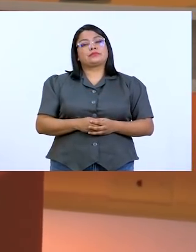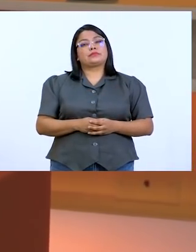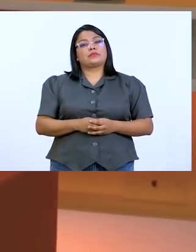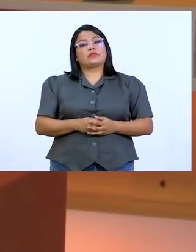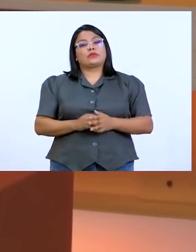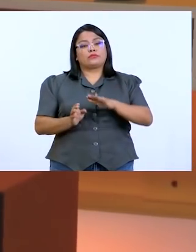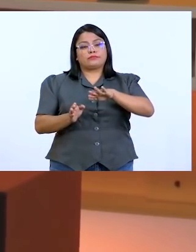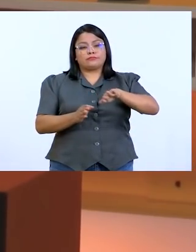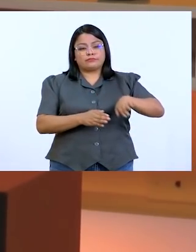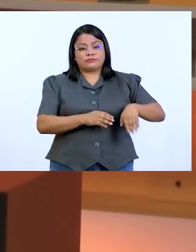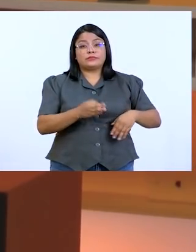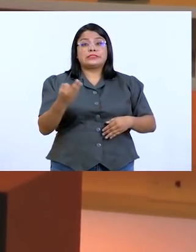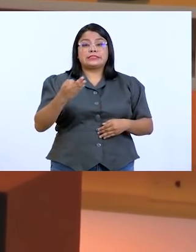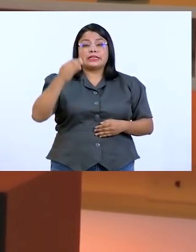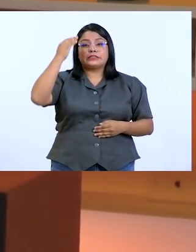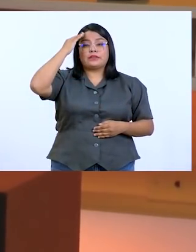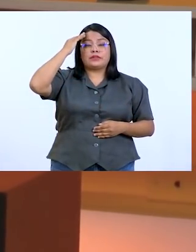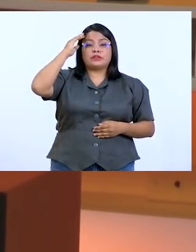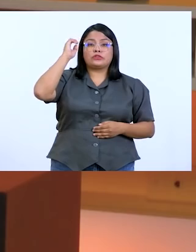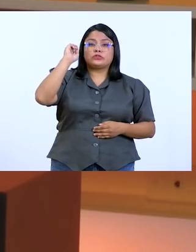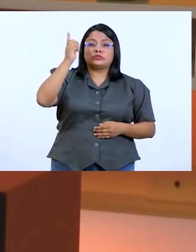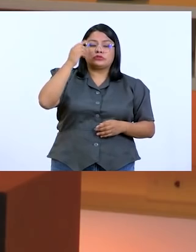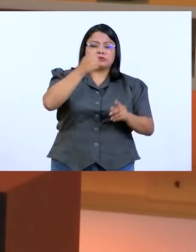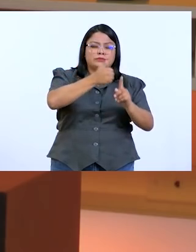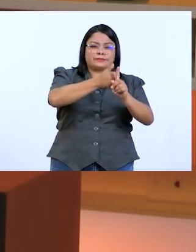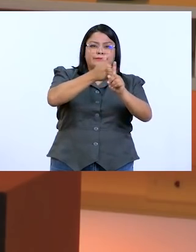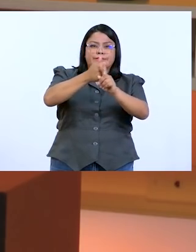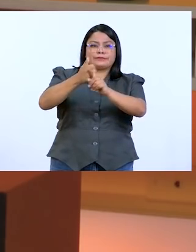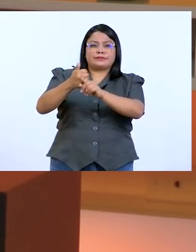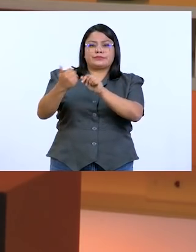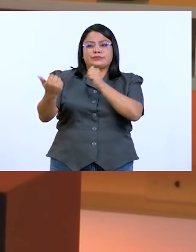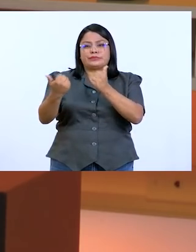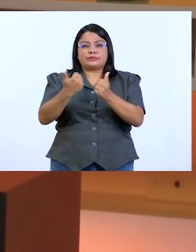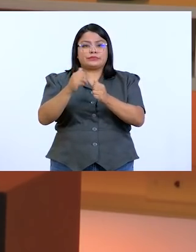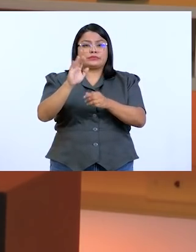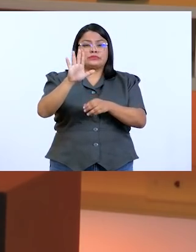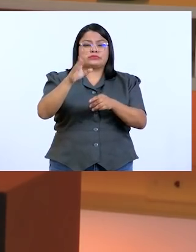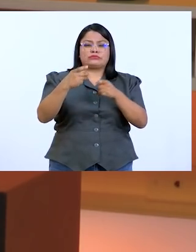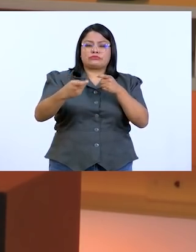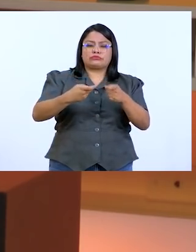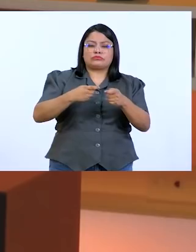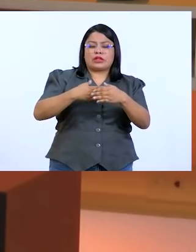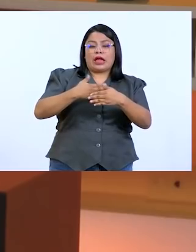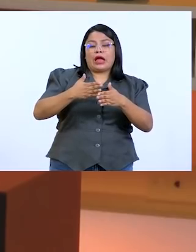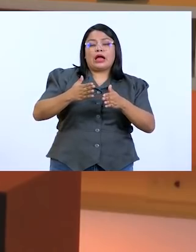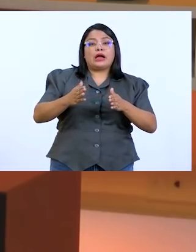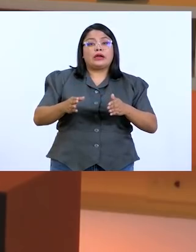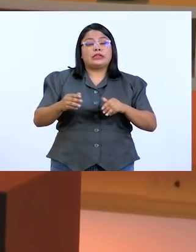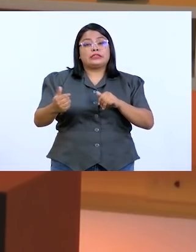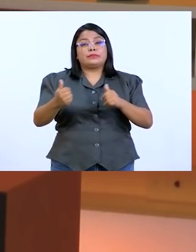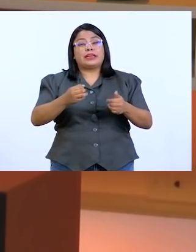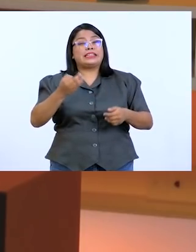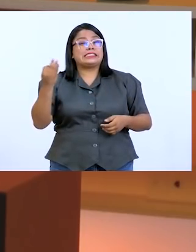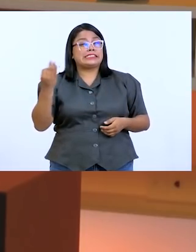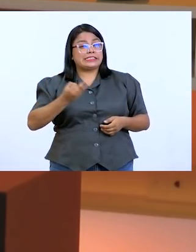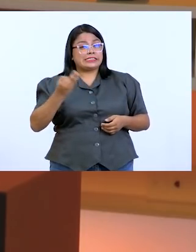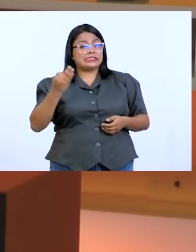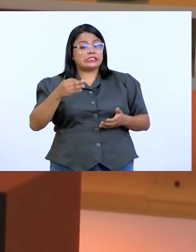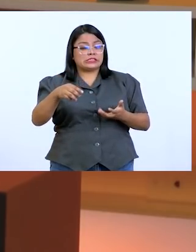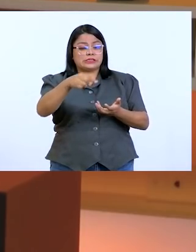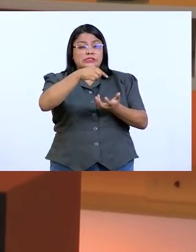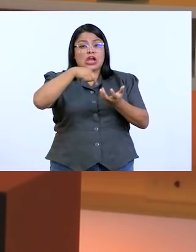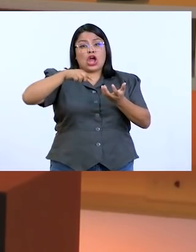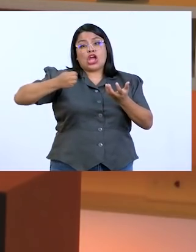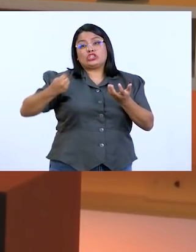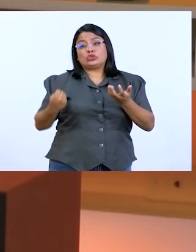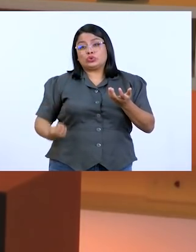Por otra parte, se debe reconocer que cada docente, de acuerdo a su propia gestión de aula y de acuerdo a las